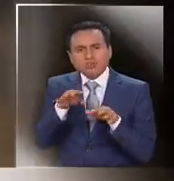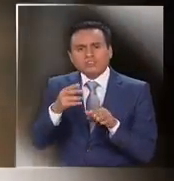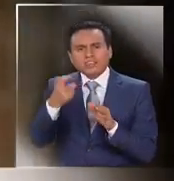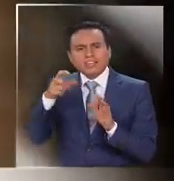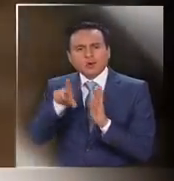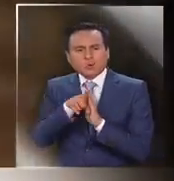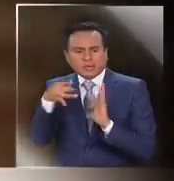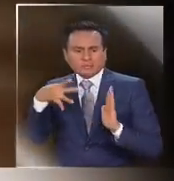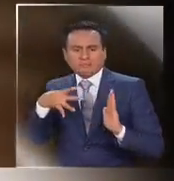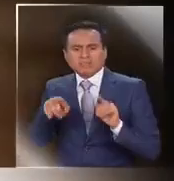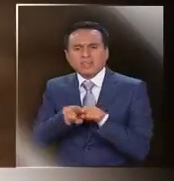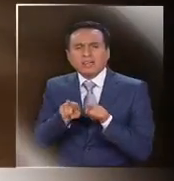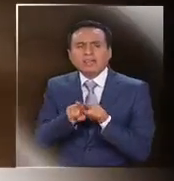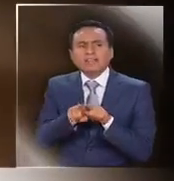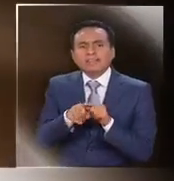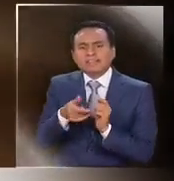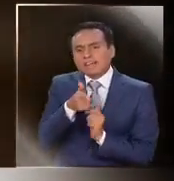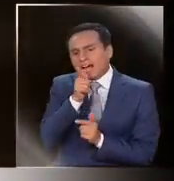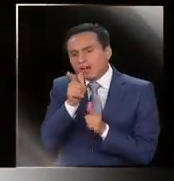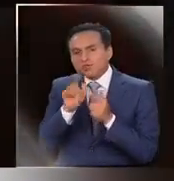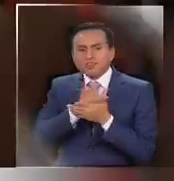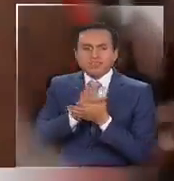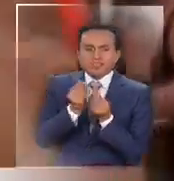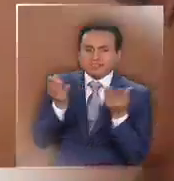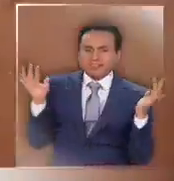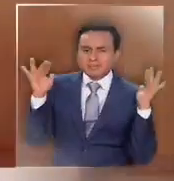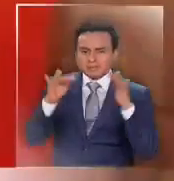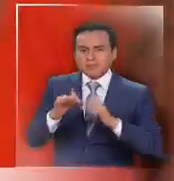delincuentes, empleándolas en tragos en fiestas masivas.